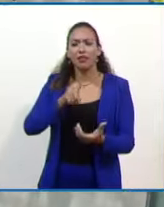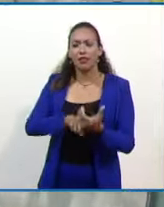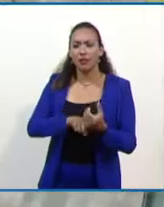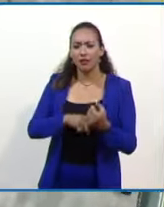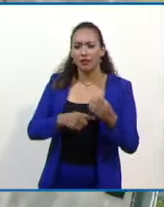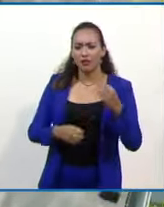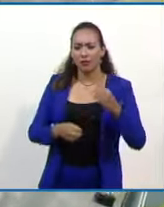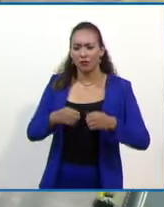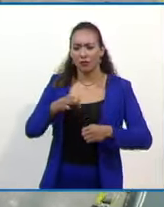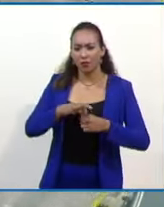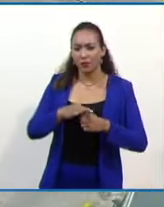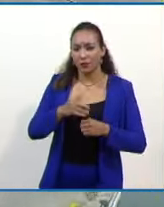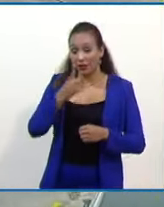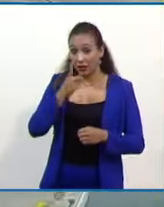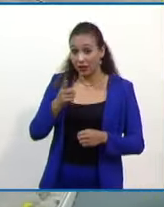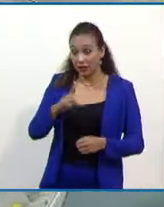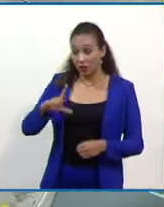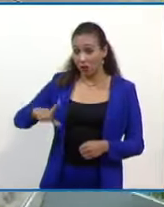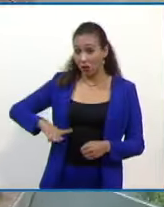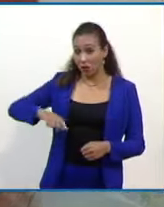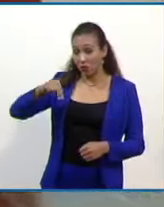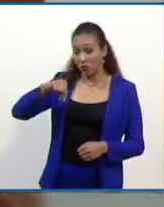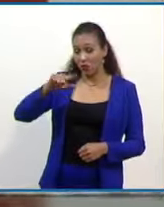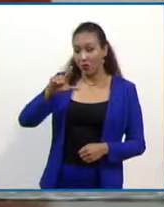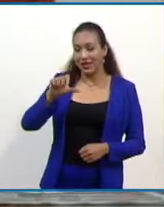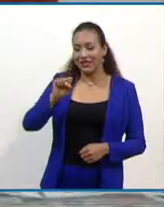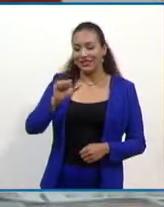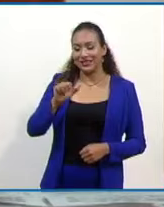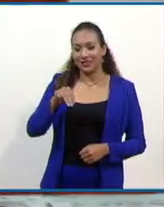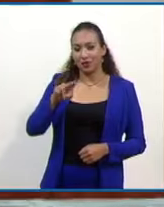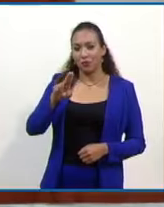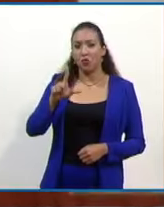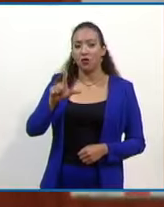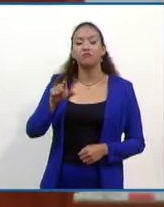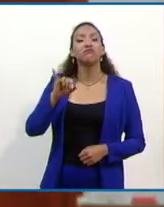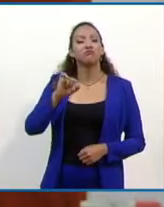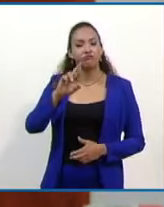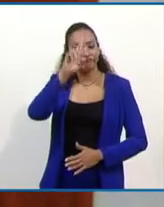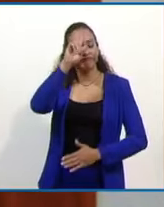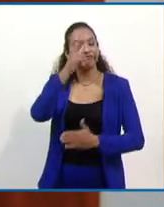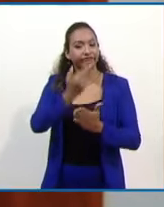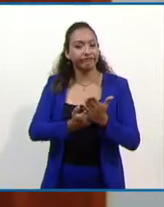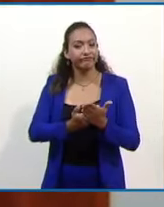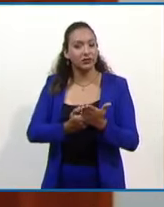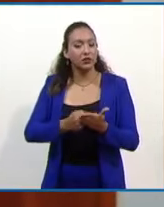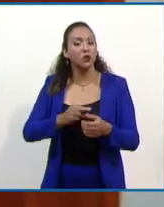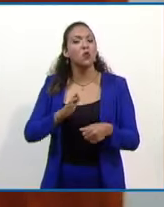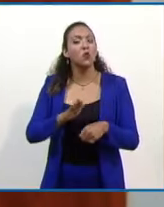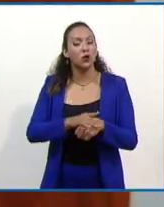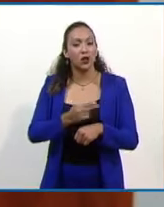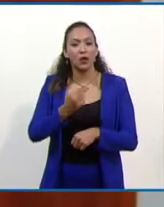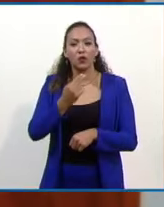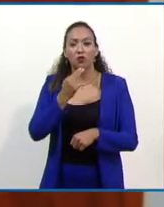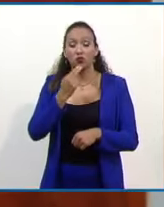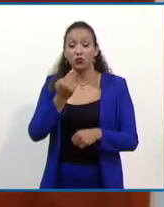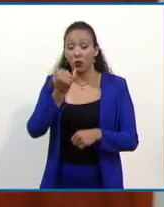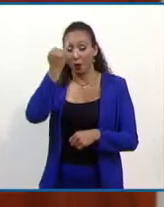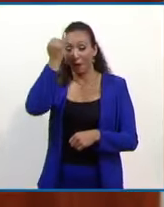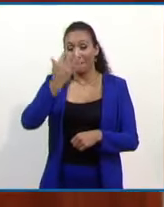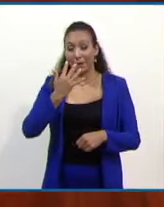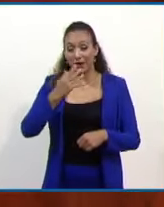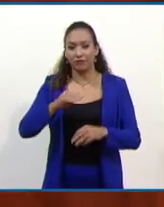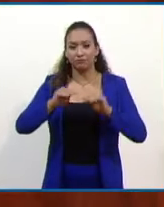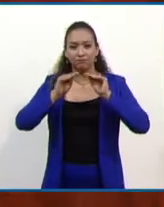Especializada que determinó que el gobernador de Nuevo León, Samuel García, violó la legislación electoral al utilizar símbolos religiosos en